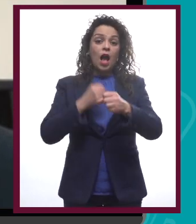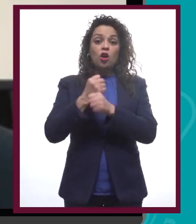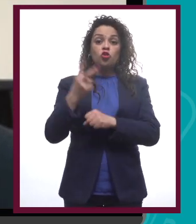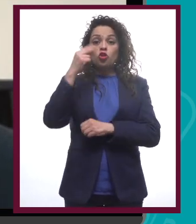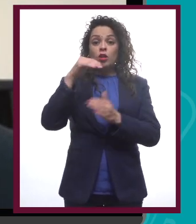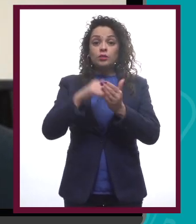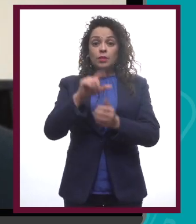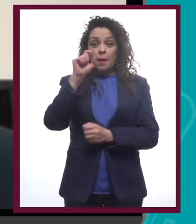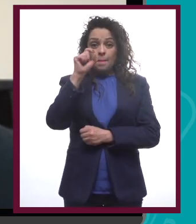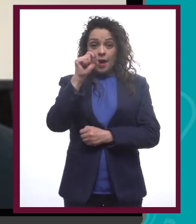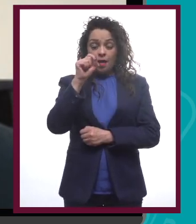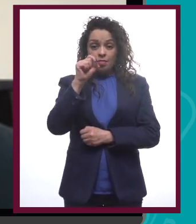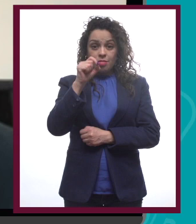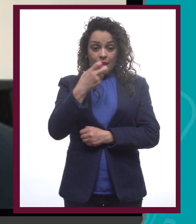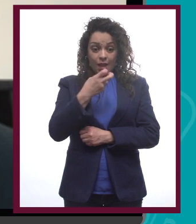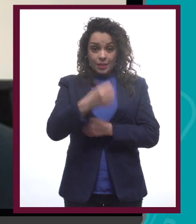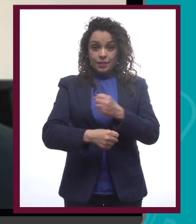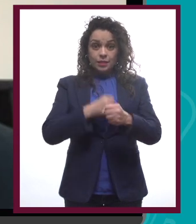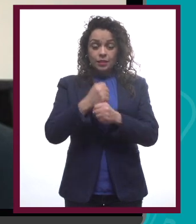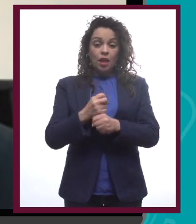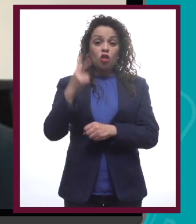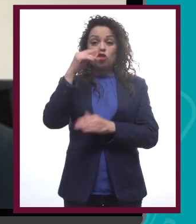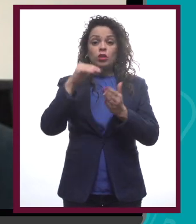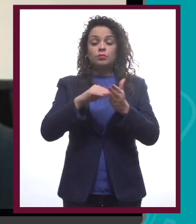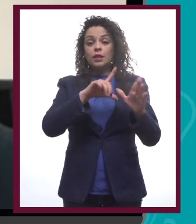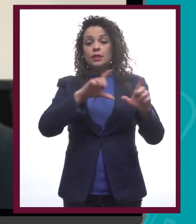del 2020, son más de